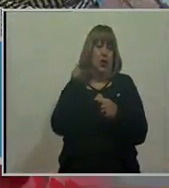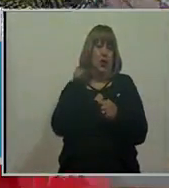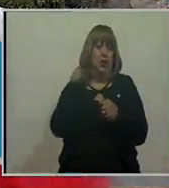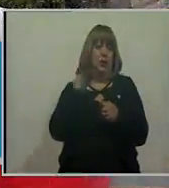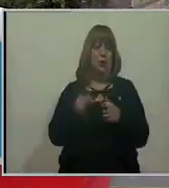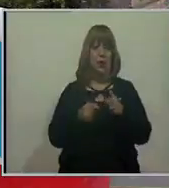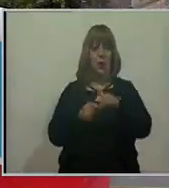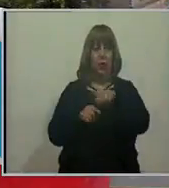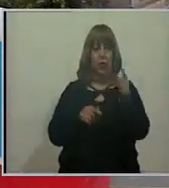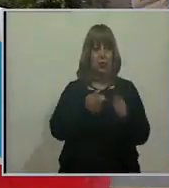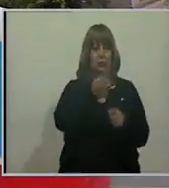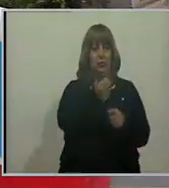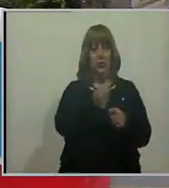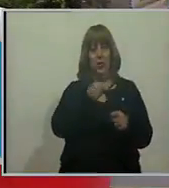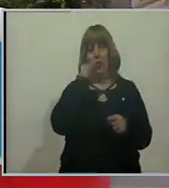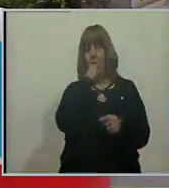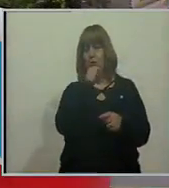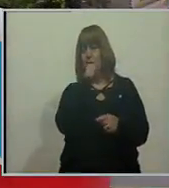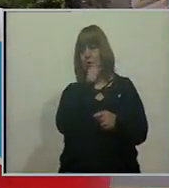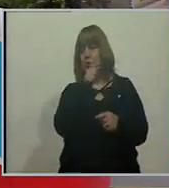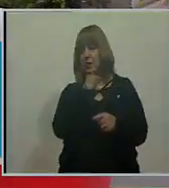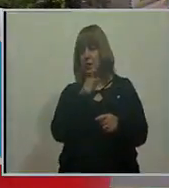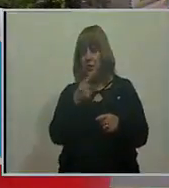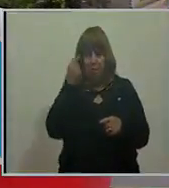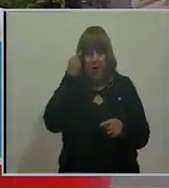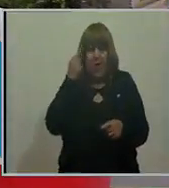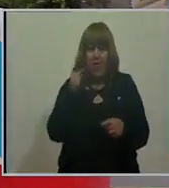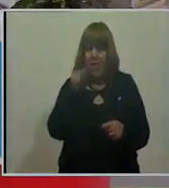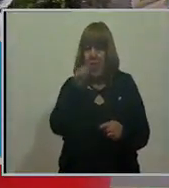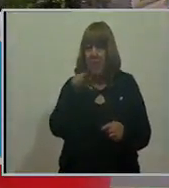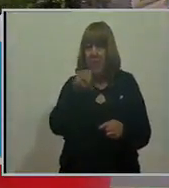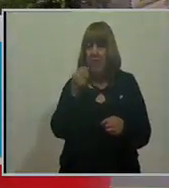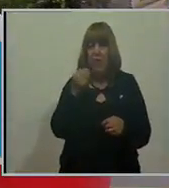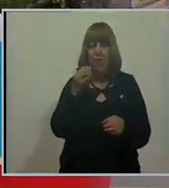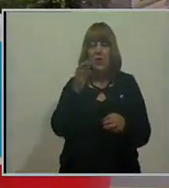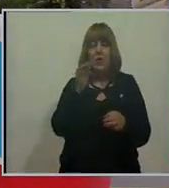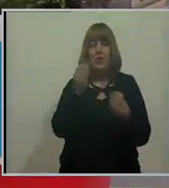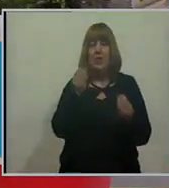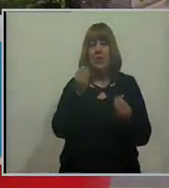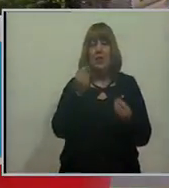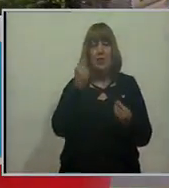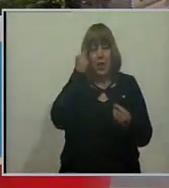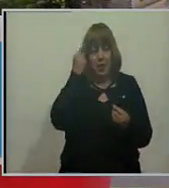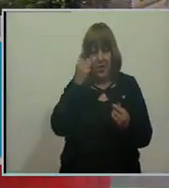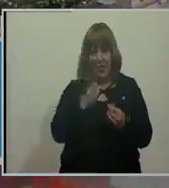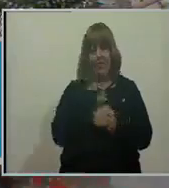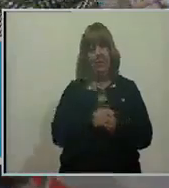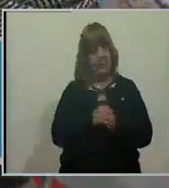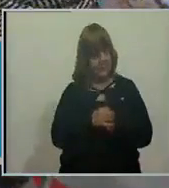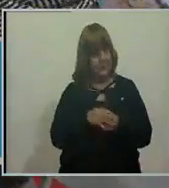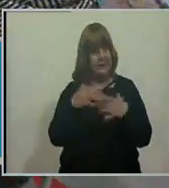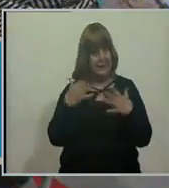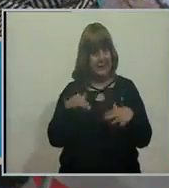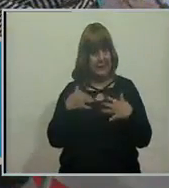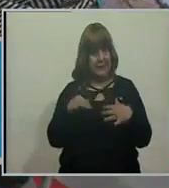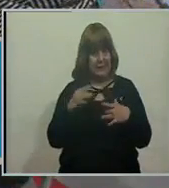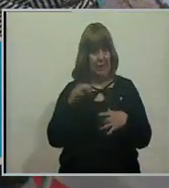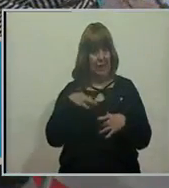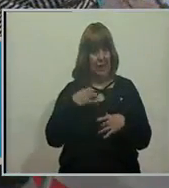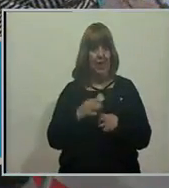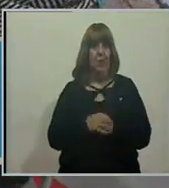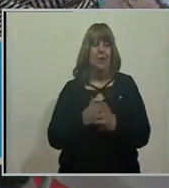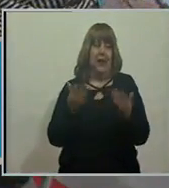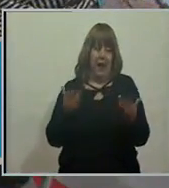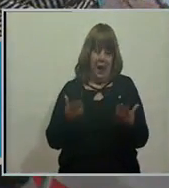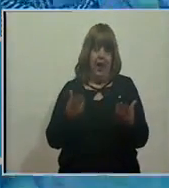canal y te están matando en el otro. Y vos decís, ¿por qué inventa esto? ¿De dónde sacó esta versión? Las últimas veces llamaste y hablaste. Lo que me con pasa Real, es eso.